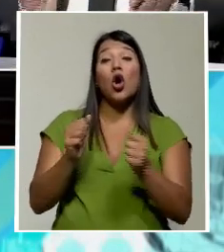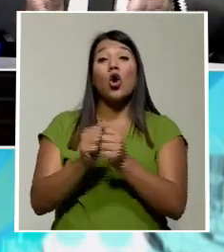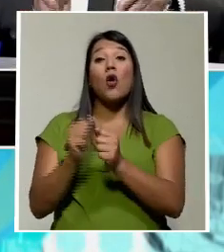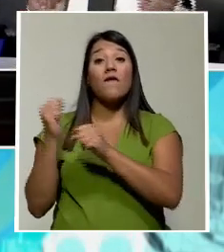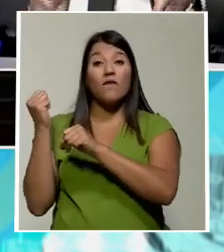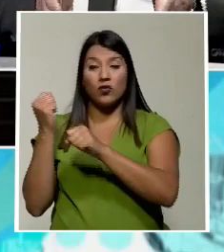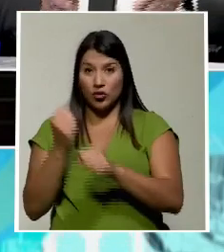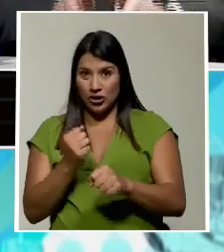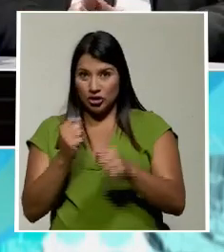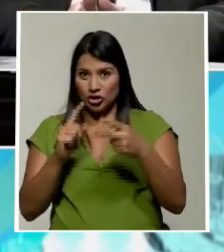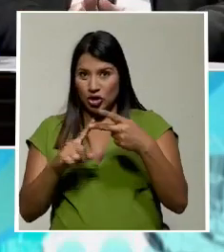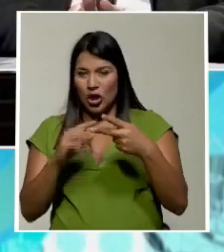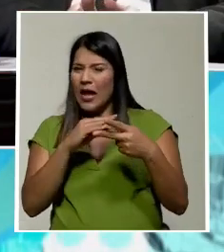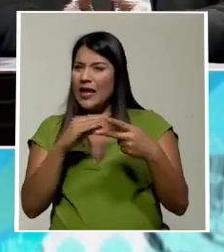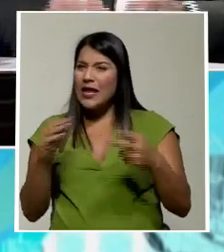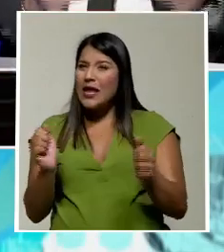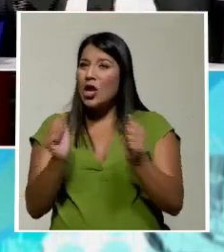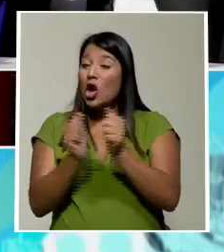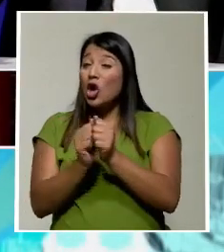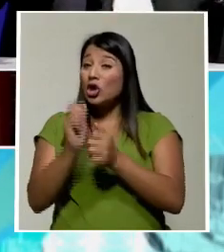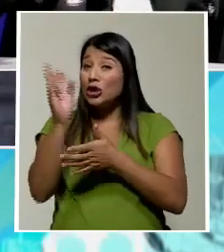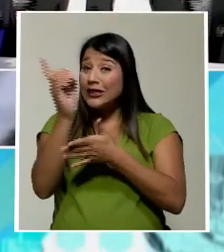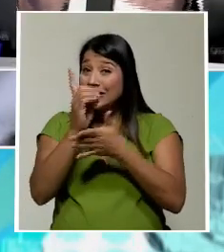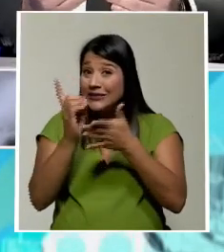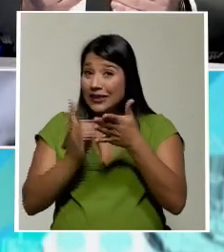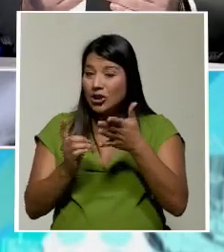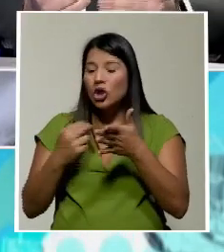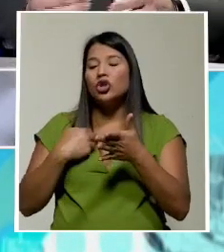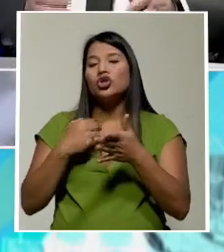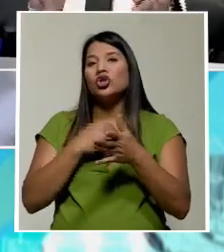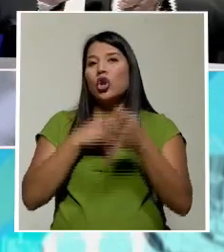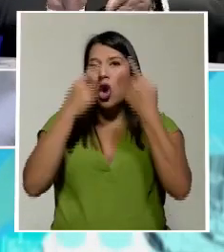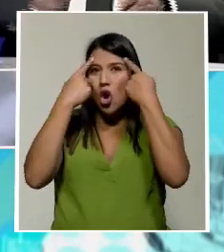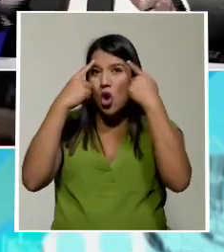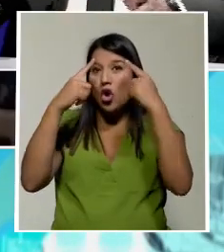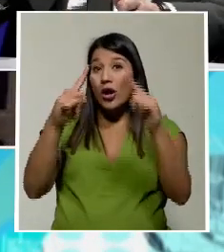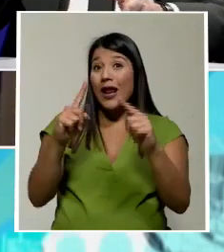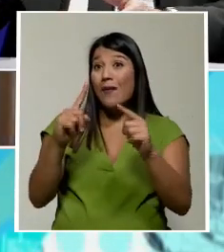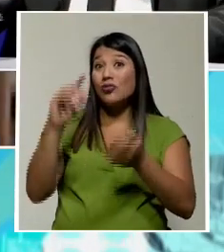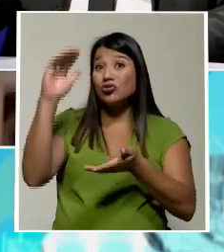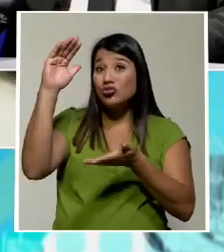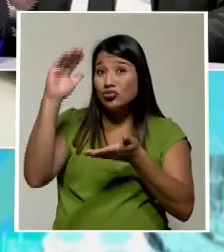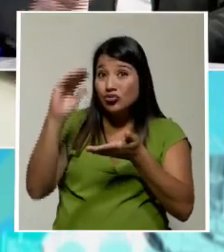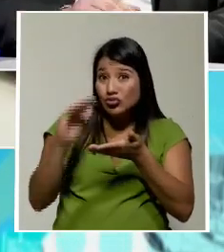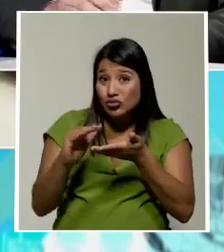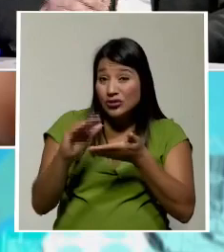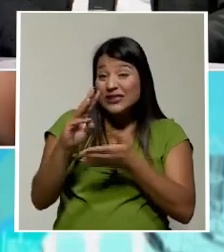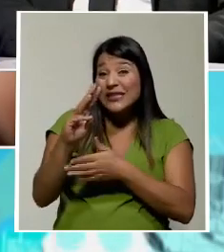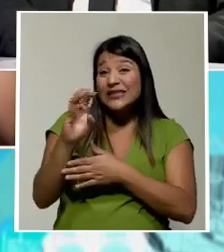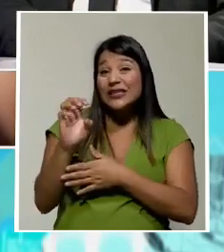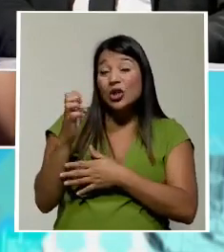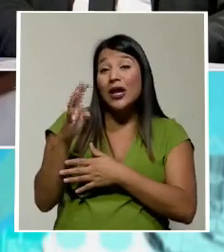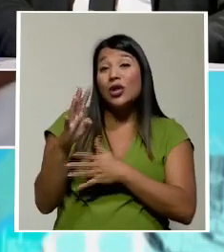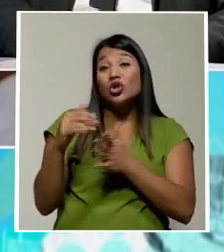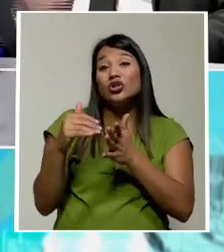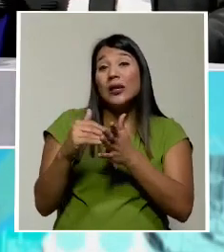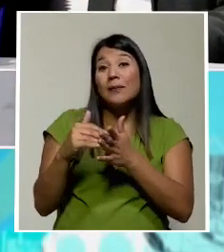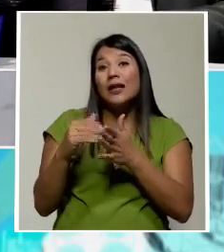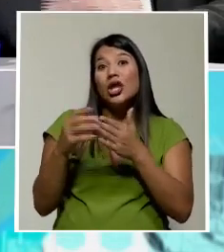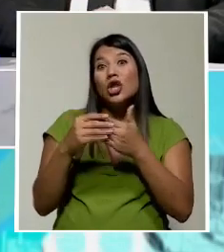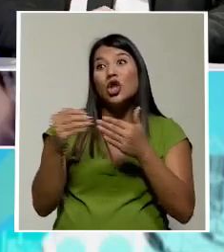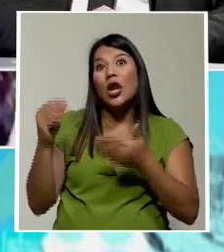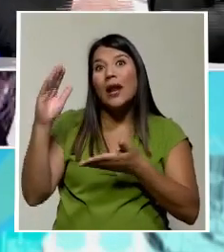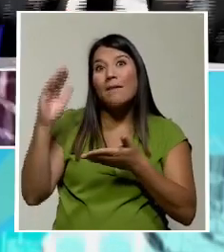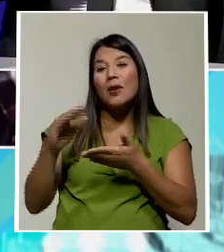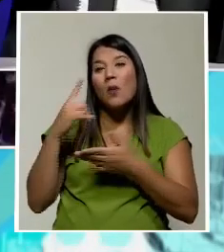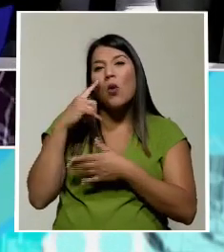diseño específico que se trabajó para este cartel, se logró bajar el costo hasta $614,000 al mes aproximadamente. Es más, ¿de